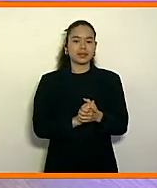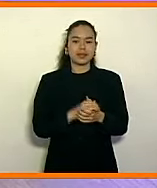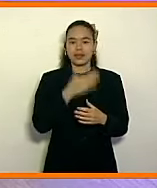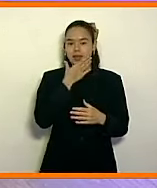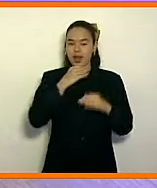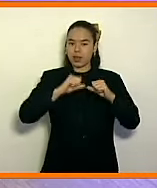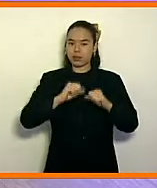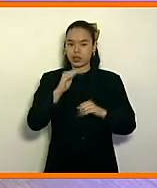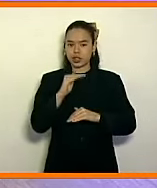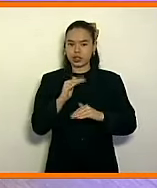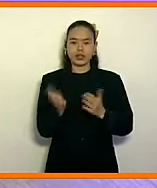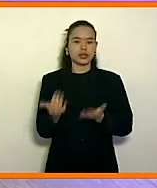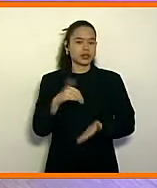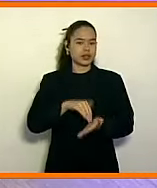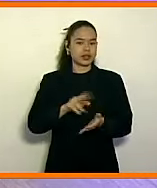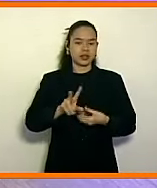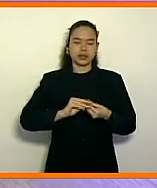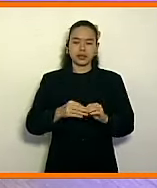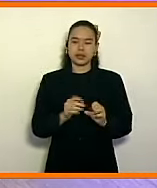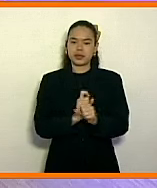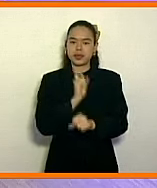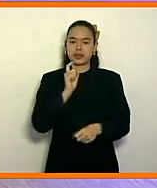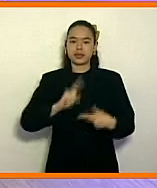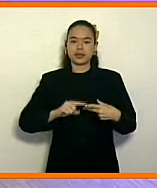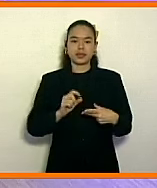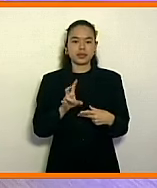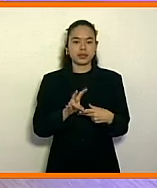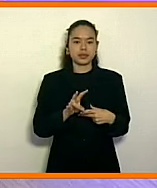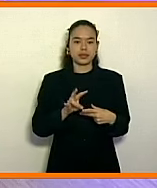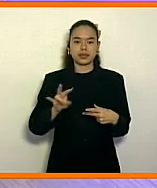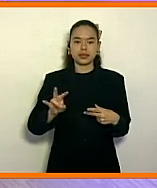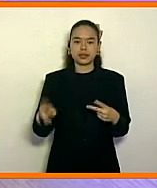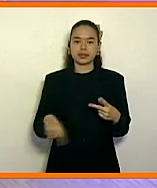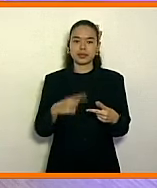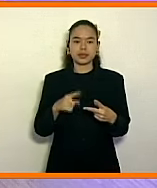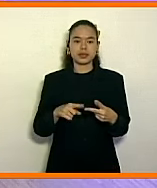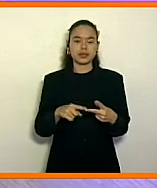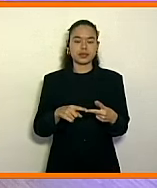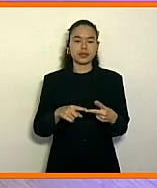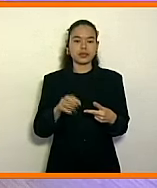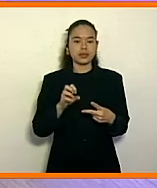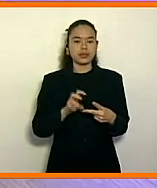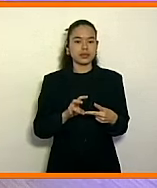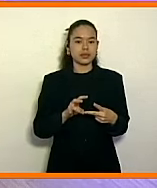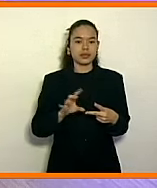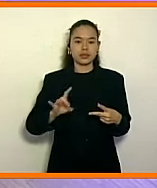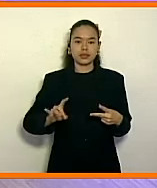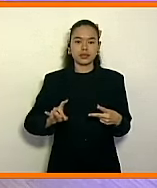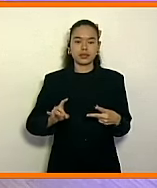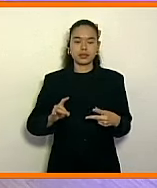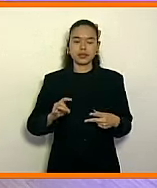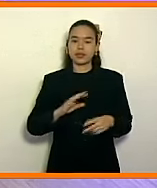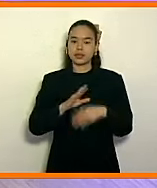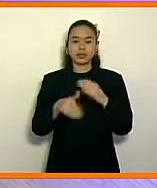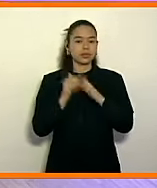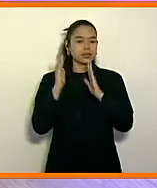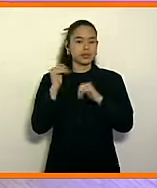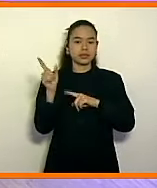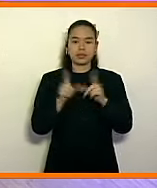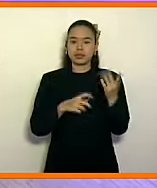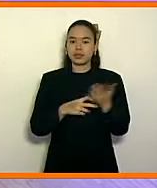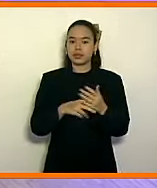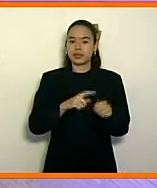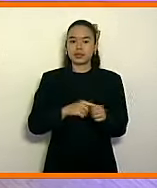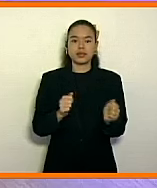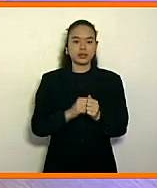números ganadores para premiados son posición 1, 77, posición 2, 78. Espero que tengas tu boleto de